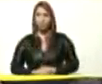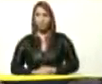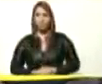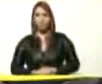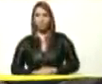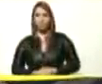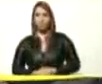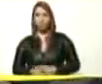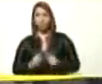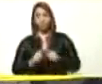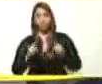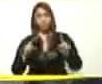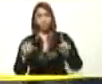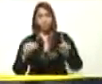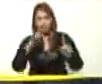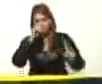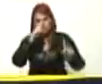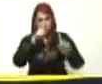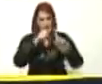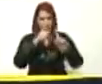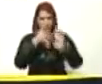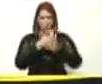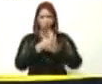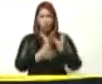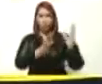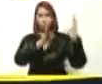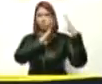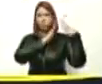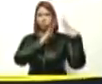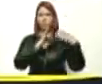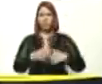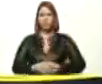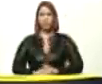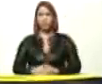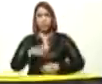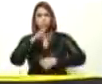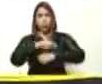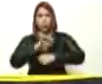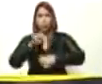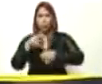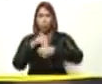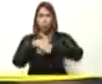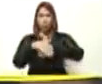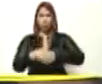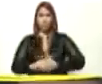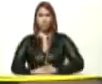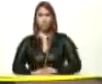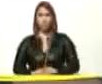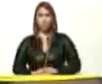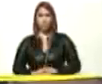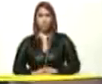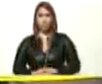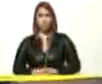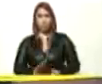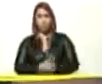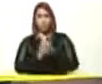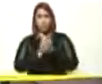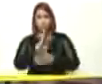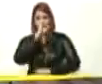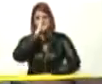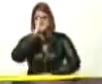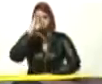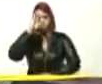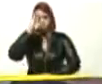pero, allá de sus funciones, doctor Jorge Rodríguez, compañero Diosdado,